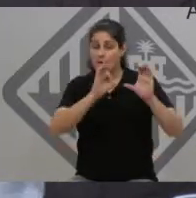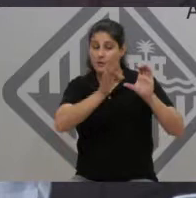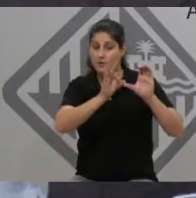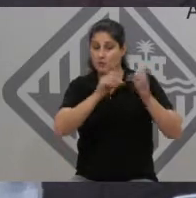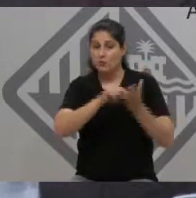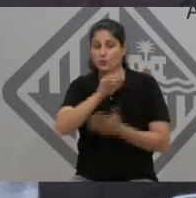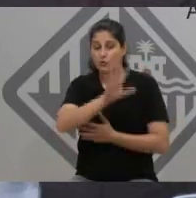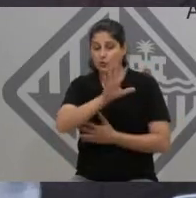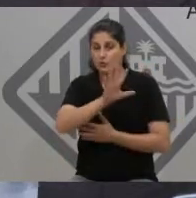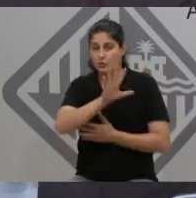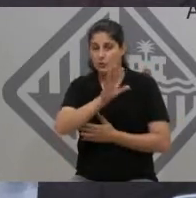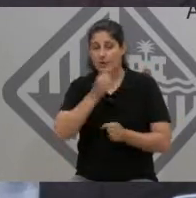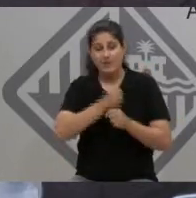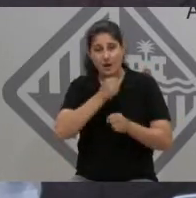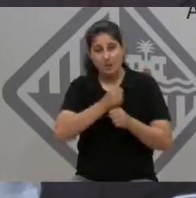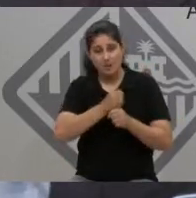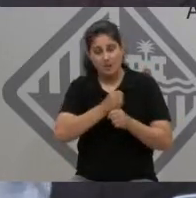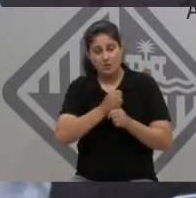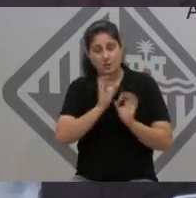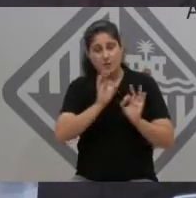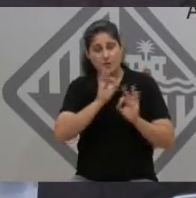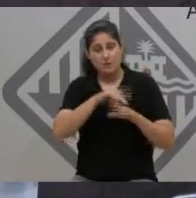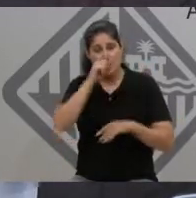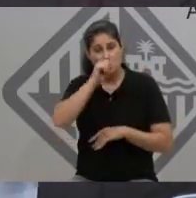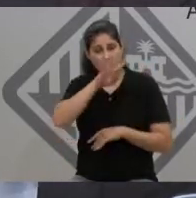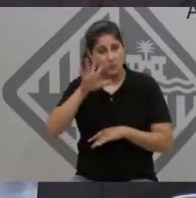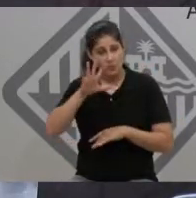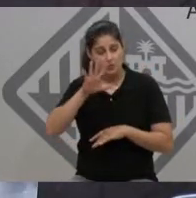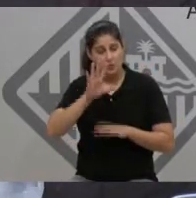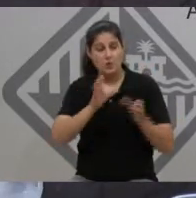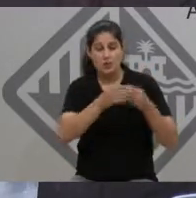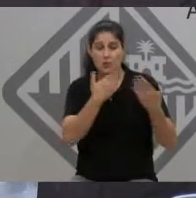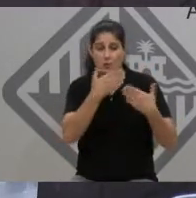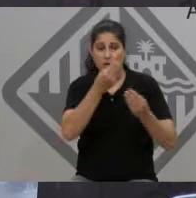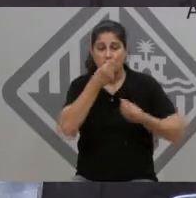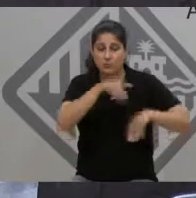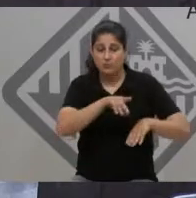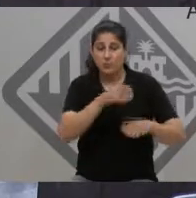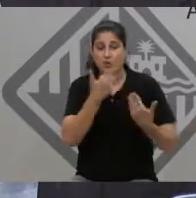empleo específicos para mayores de 45 años, negociados con los representantes de dicho colectivo,